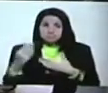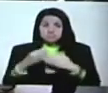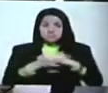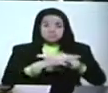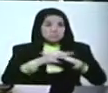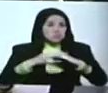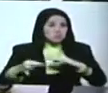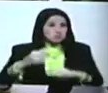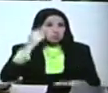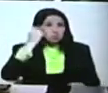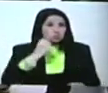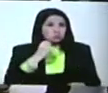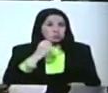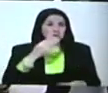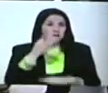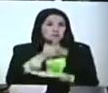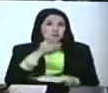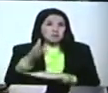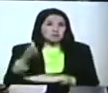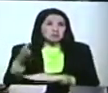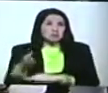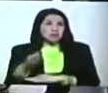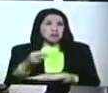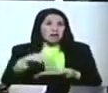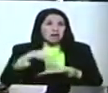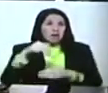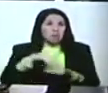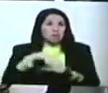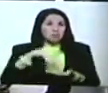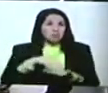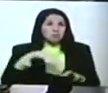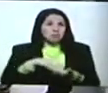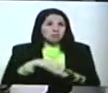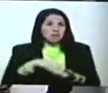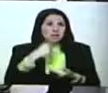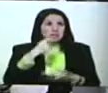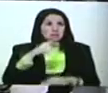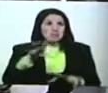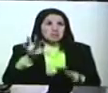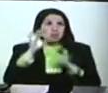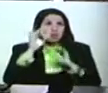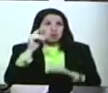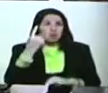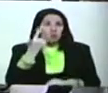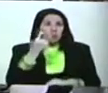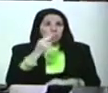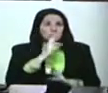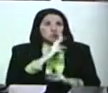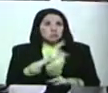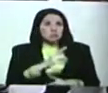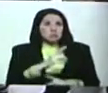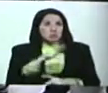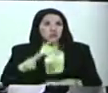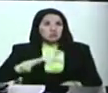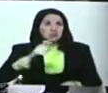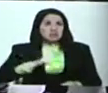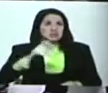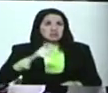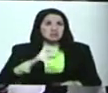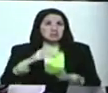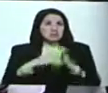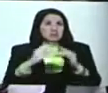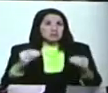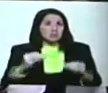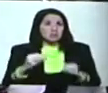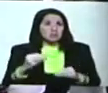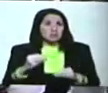las calles este 15 de octubre a ejercer su derecho al voto a fin de elegir a un gobernador que responda por sus necesidades e implemente políticas